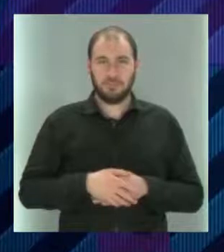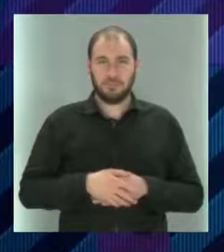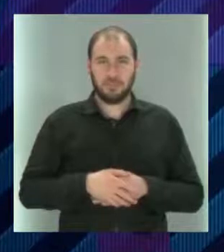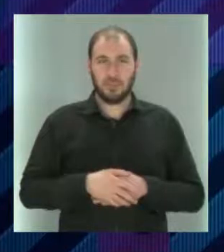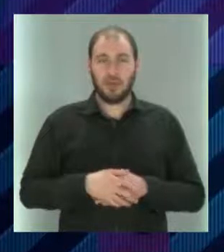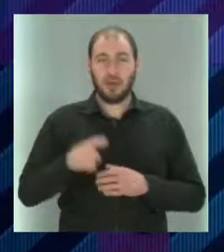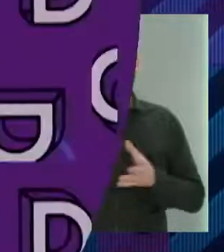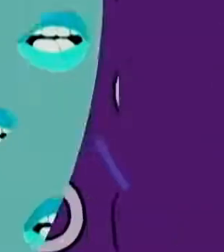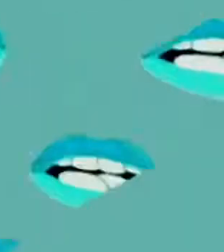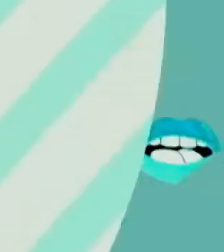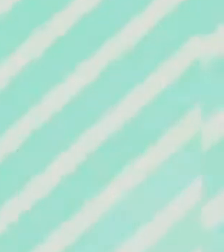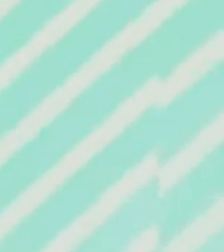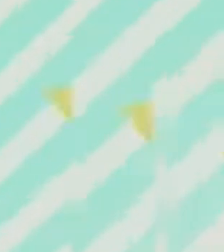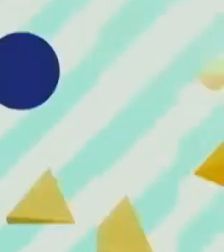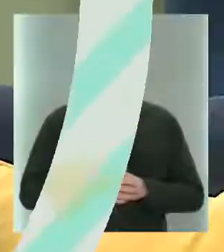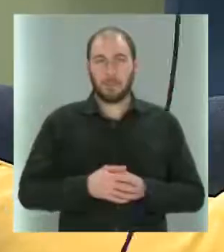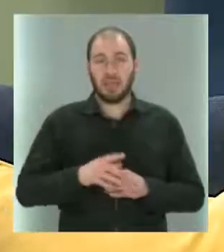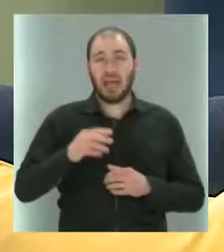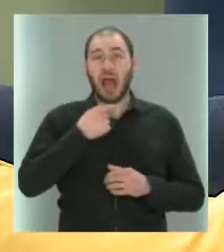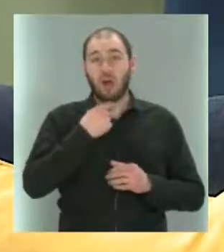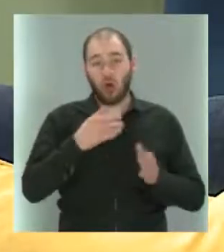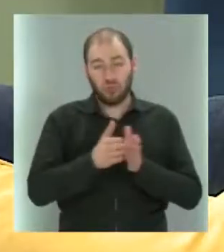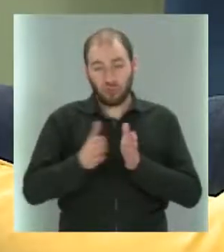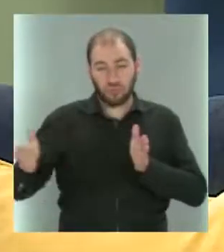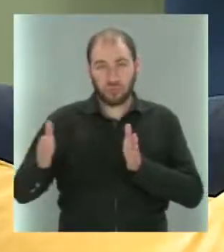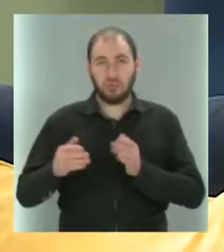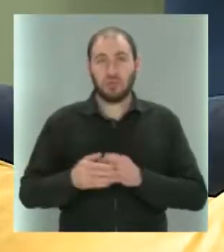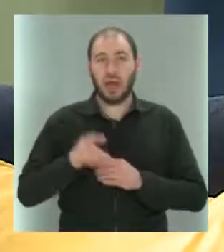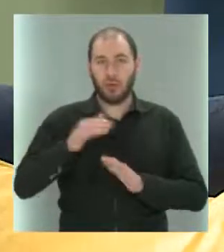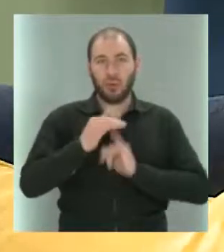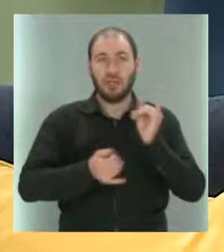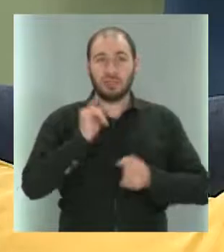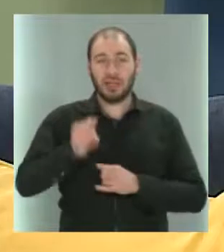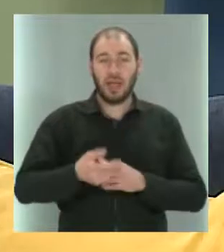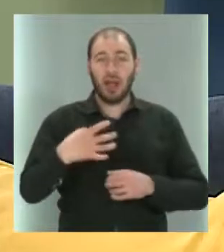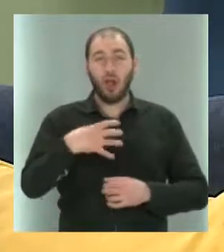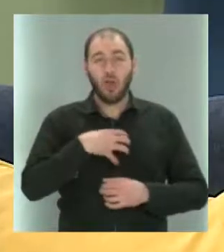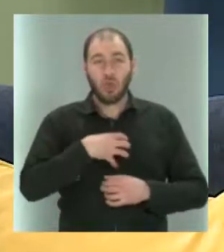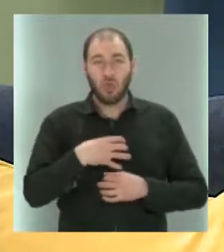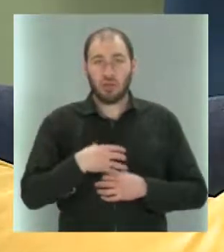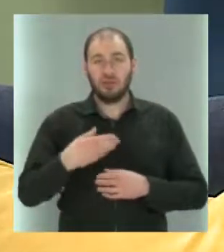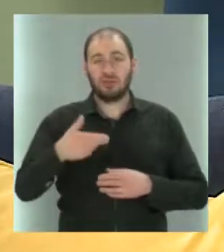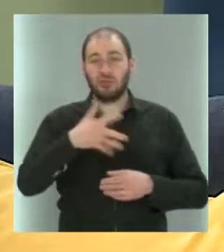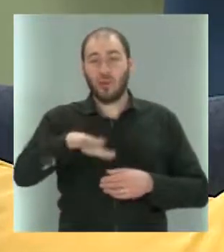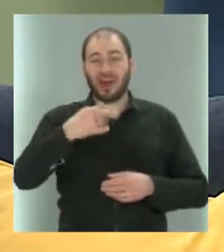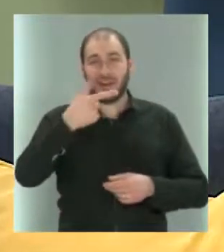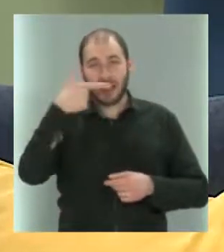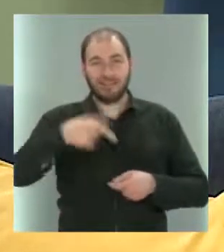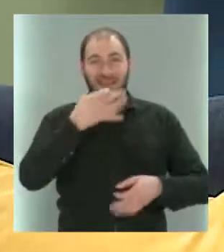30,99 pesos. De esta forma, en los primeros días de agosto, algo que sí vamos a mencionar es que los propietarios de las estaciones de